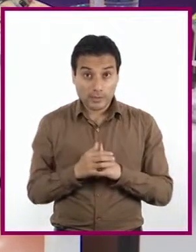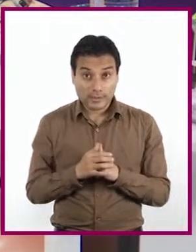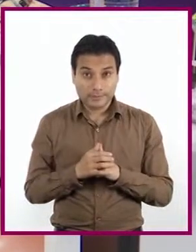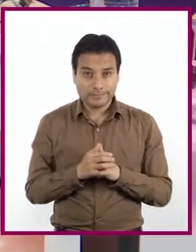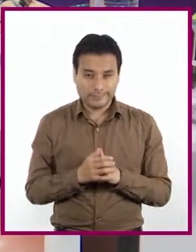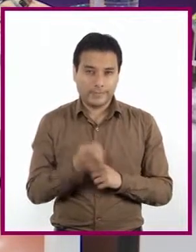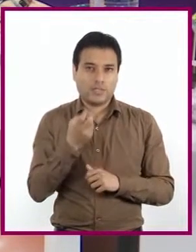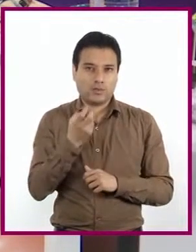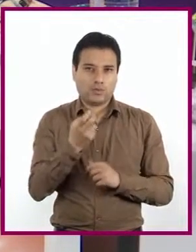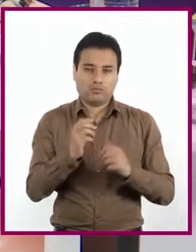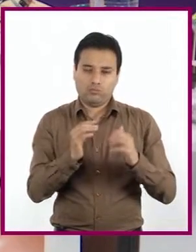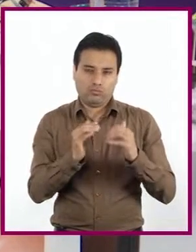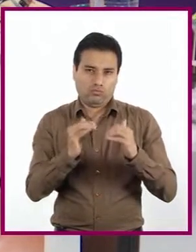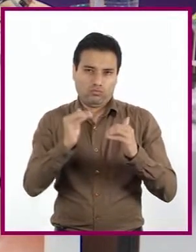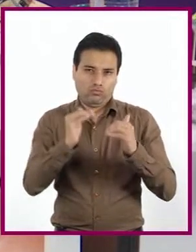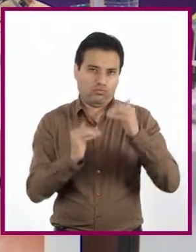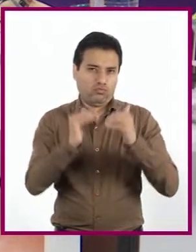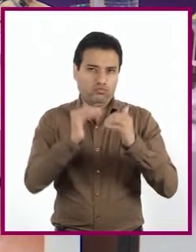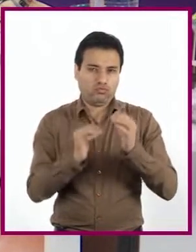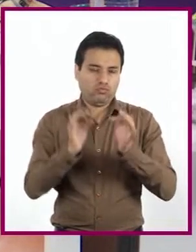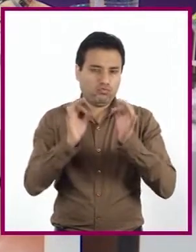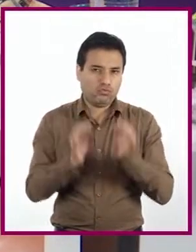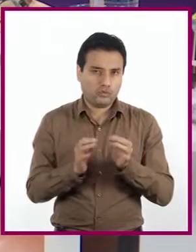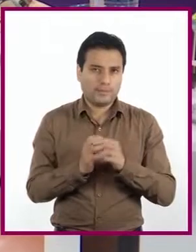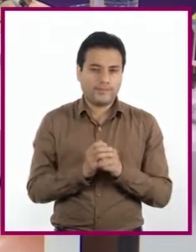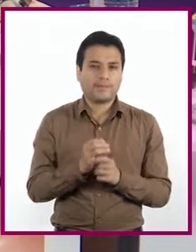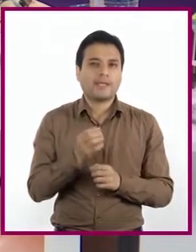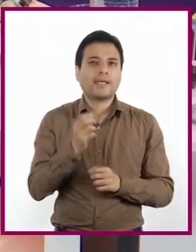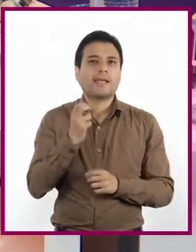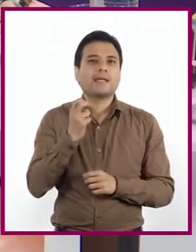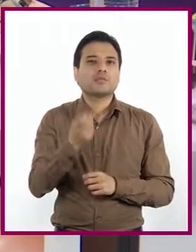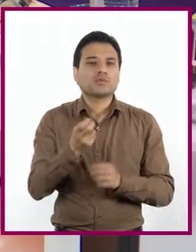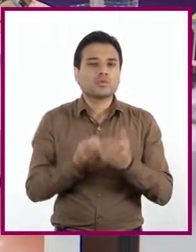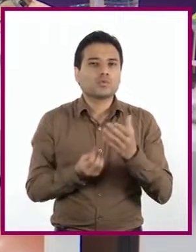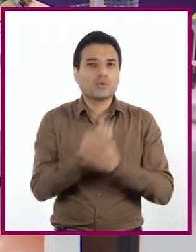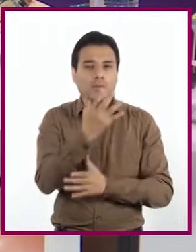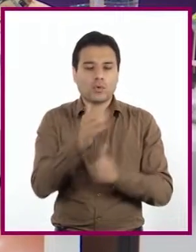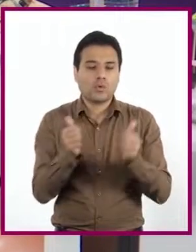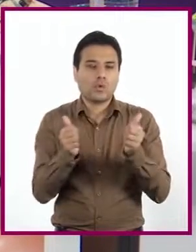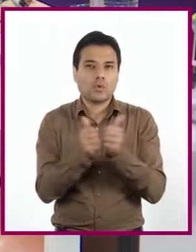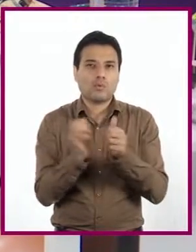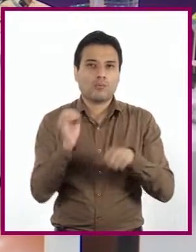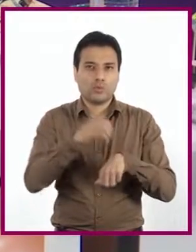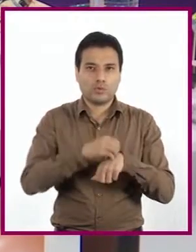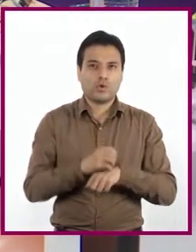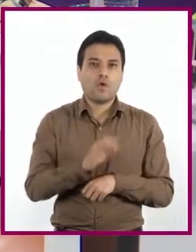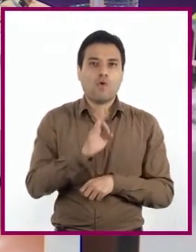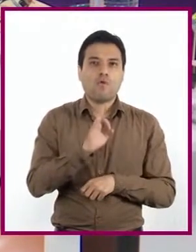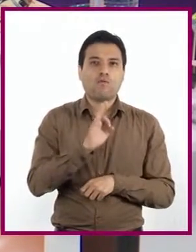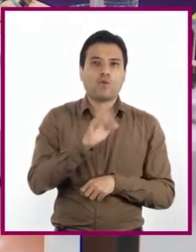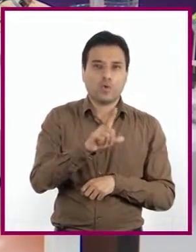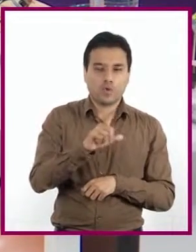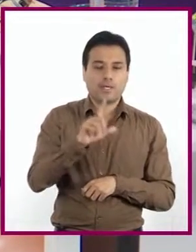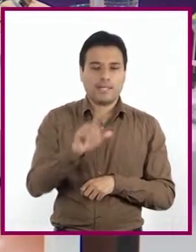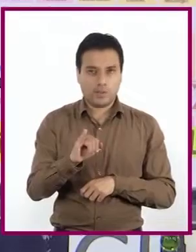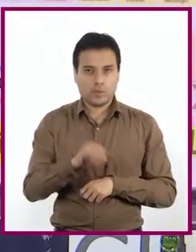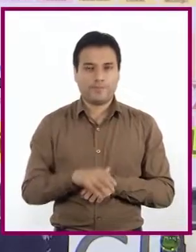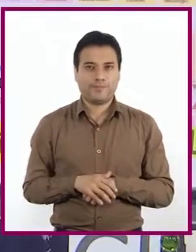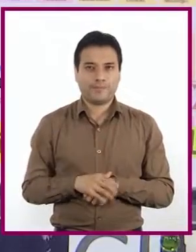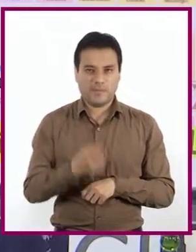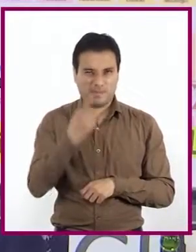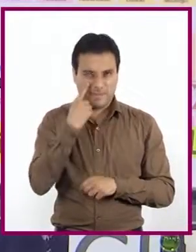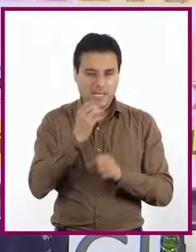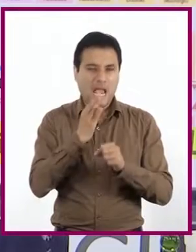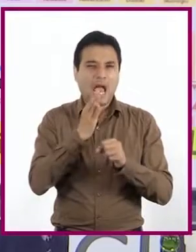del neón. De esta forma, se produce el compuesto iónico fluoruro de litio. Construyamos